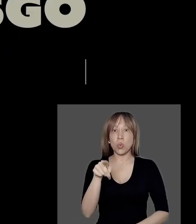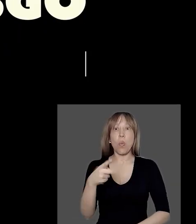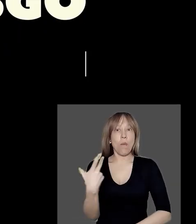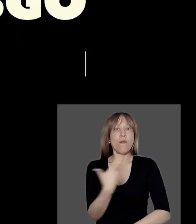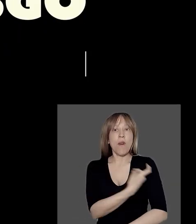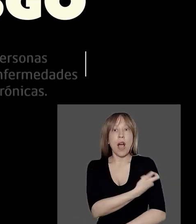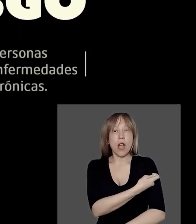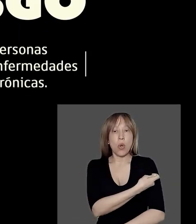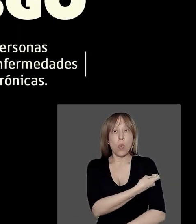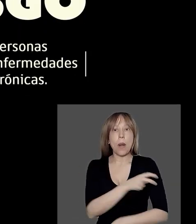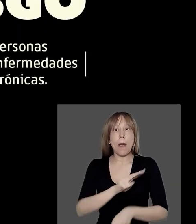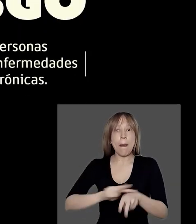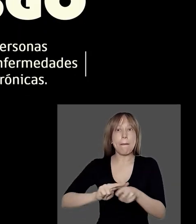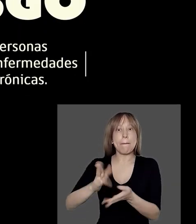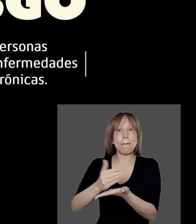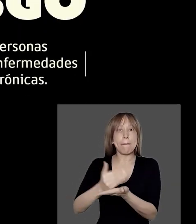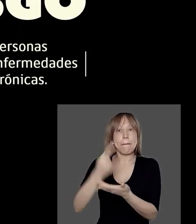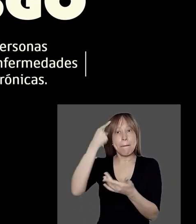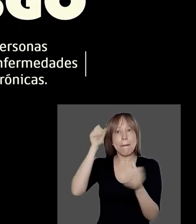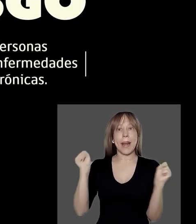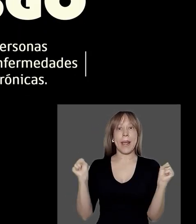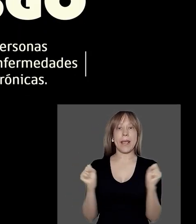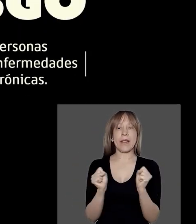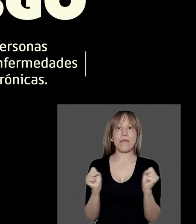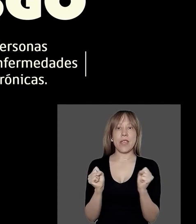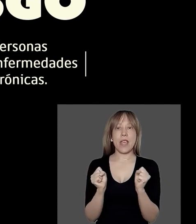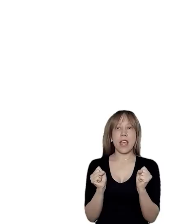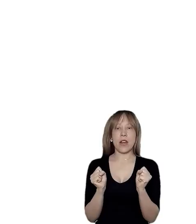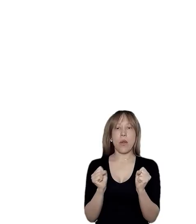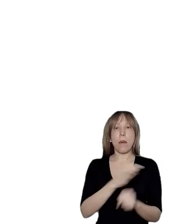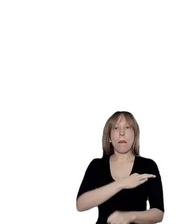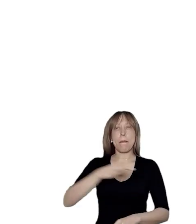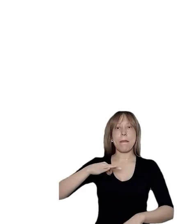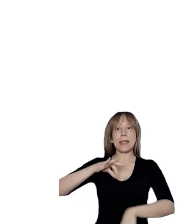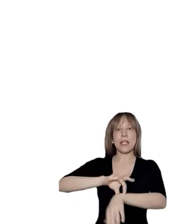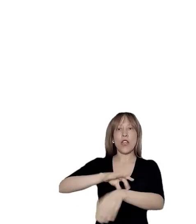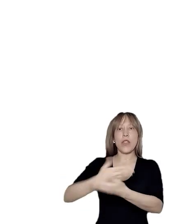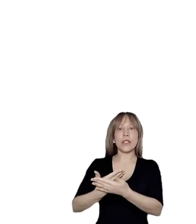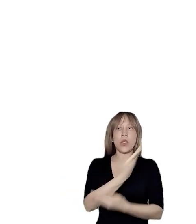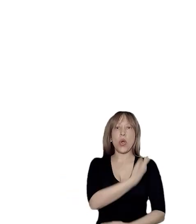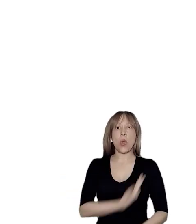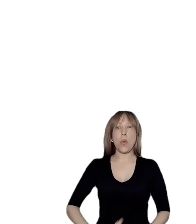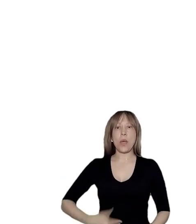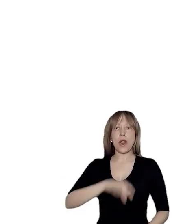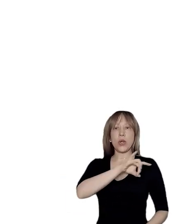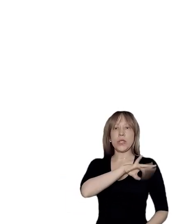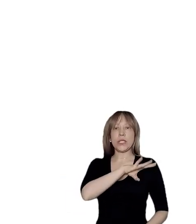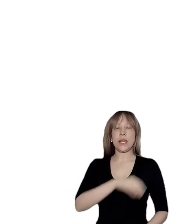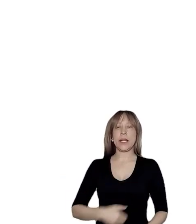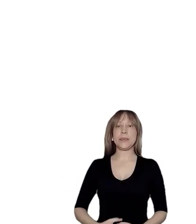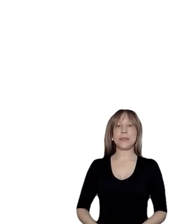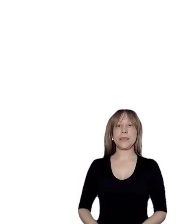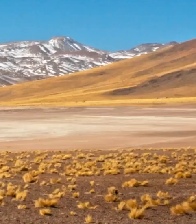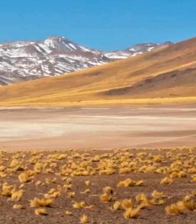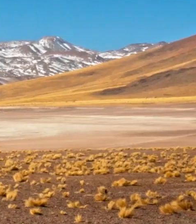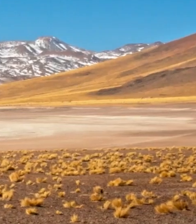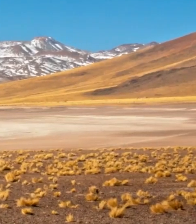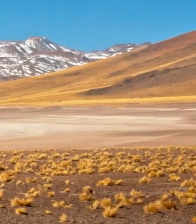Vacúnate. Preparémonos para el invierno. Ministerio de Salud. Gobierno de